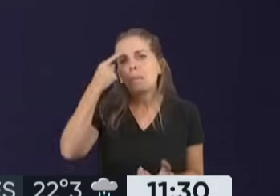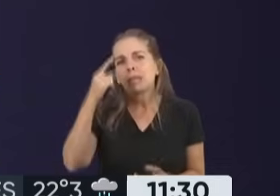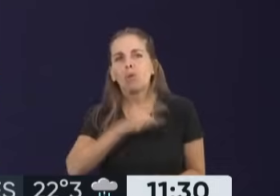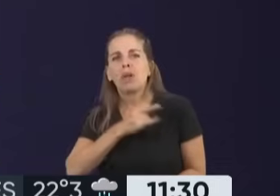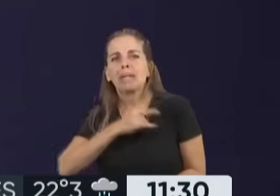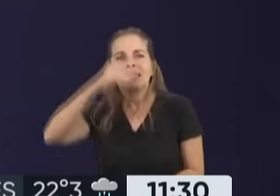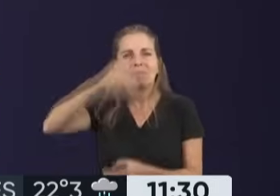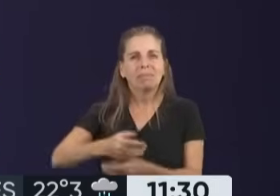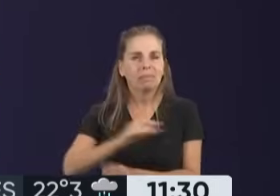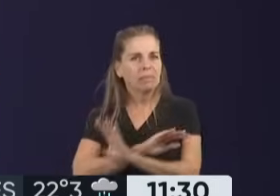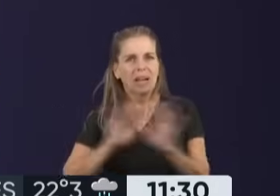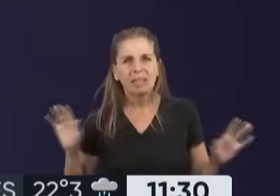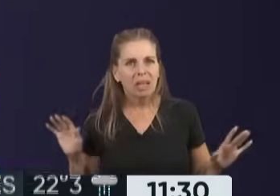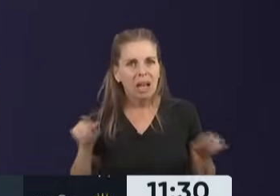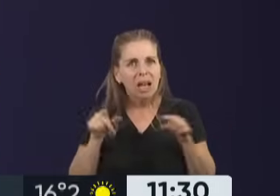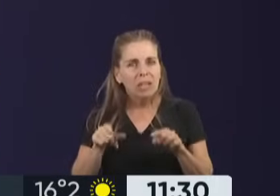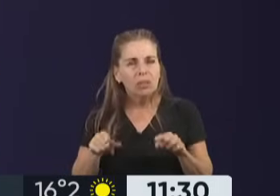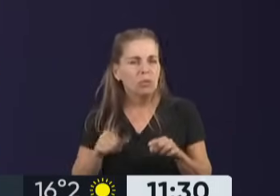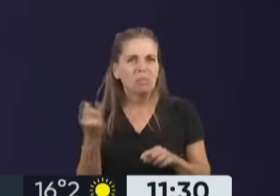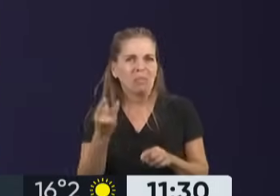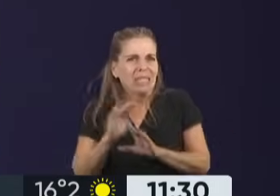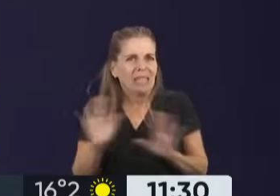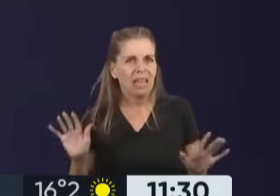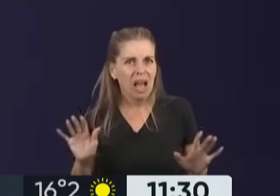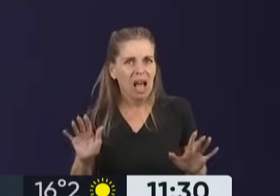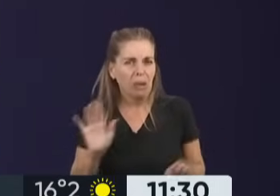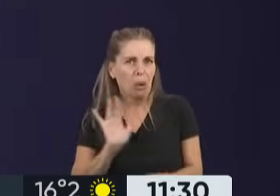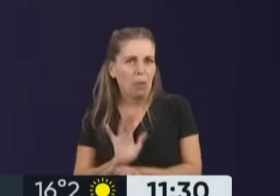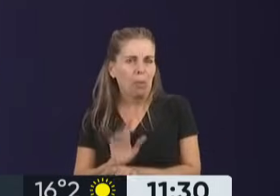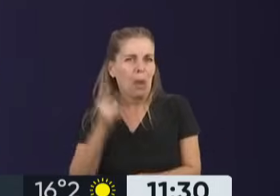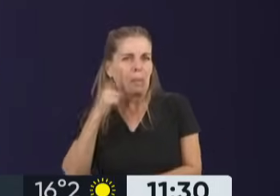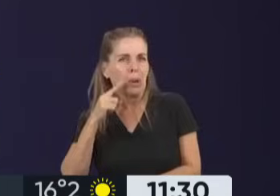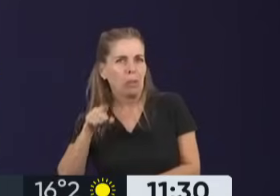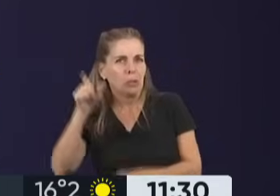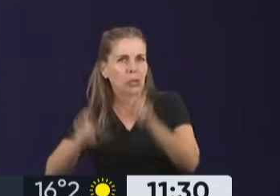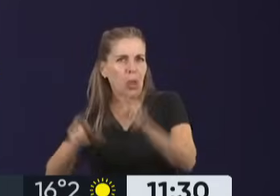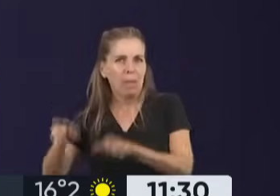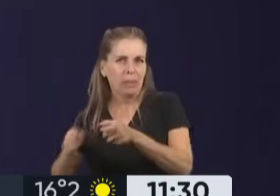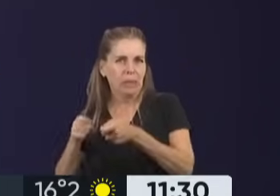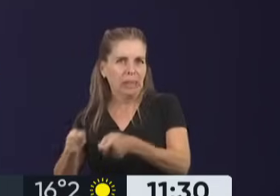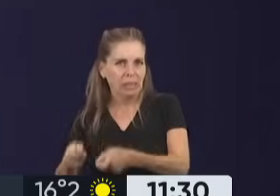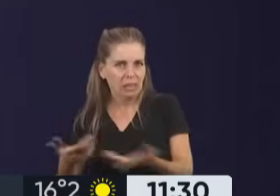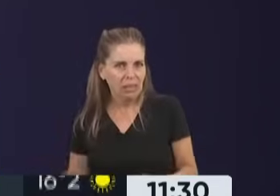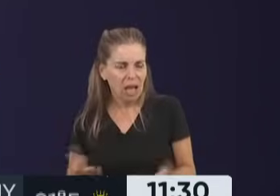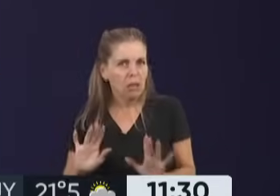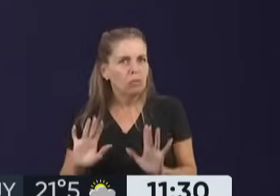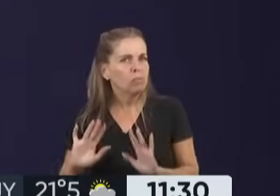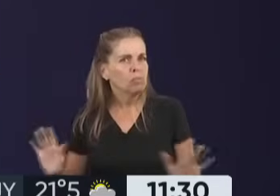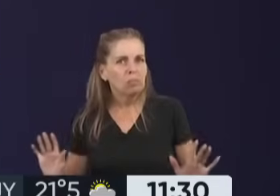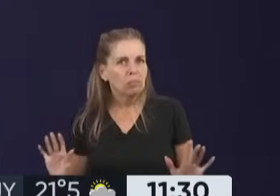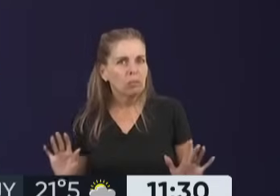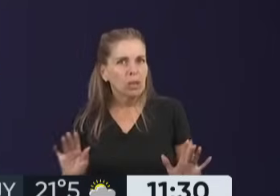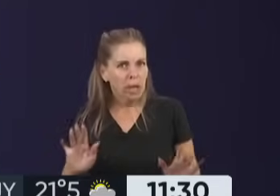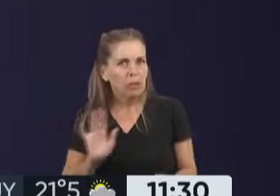es, te diría que hasta maligno por parte de quienes lo plantean. Es una cuestión de